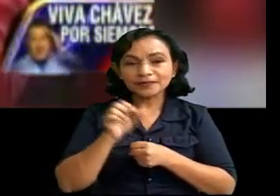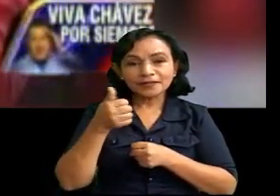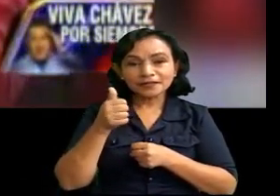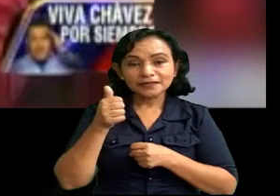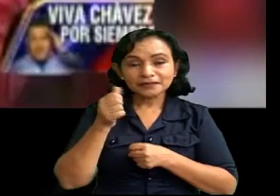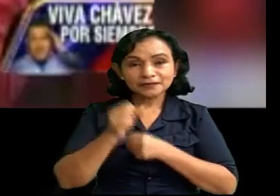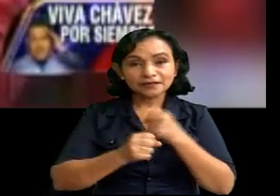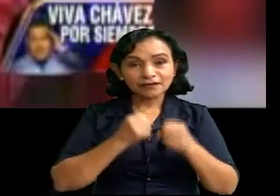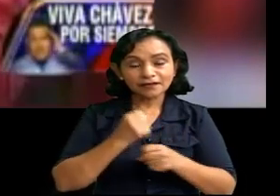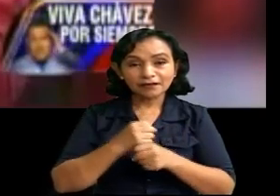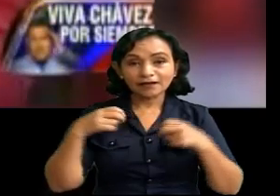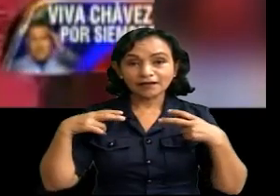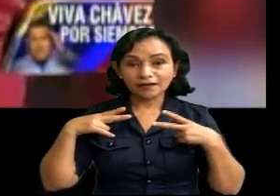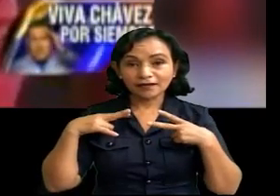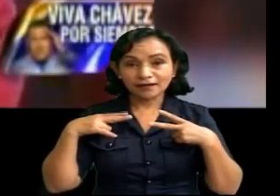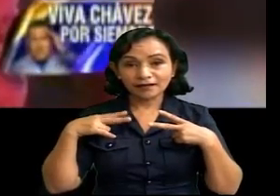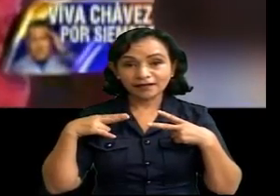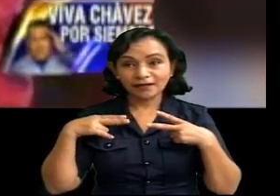Seis. ¿Estás de vacaciones?